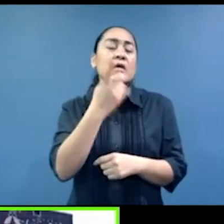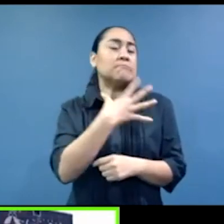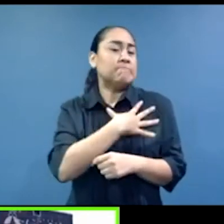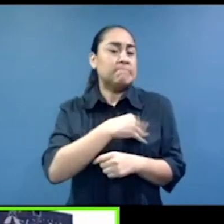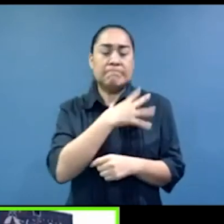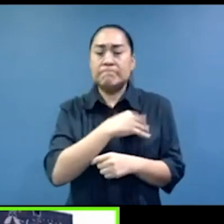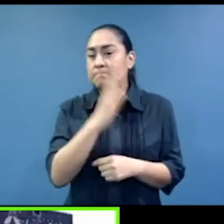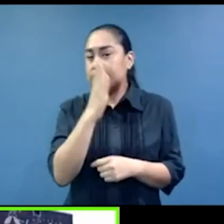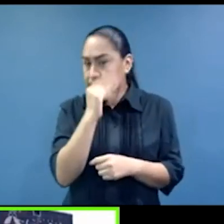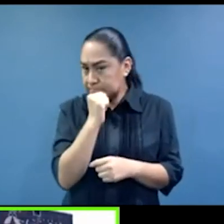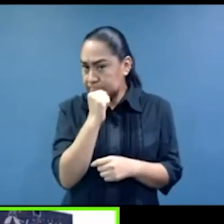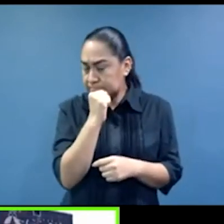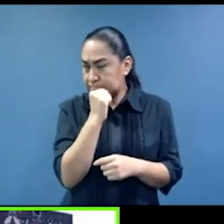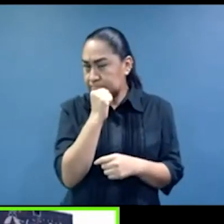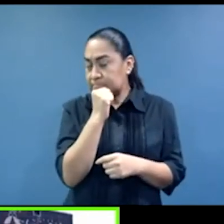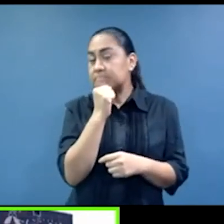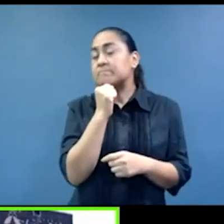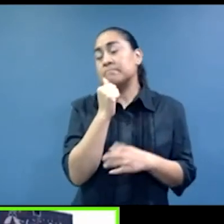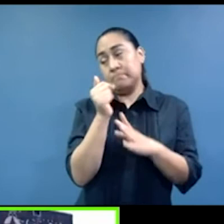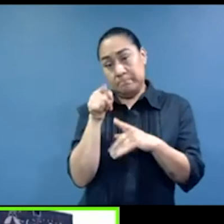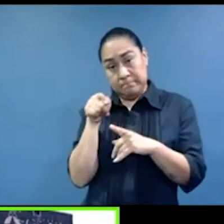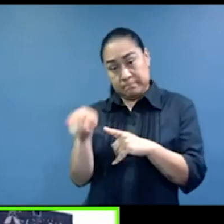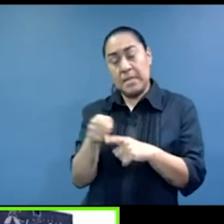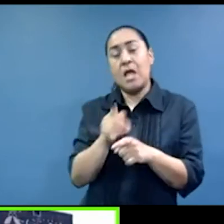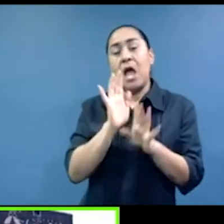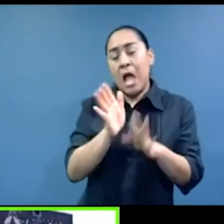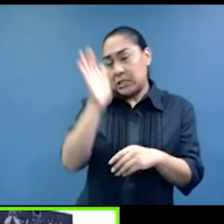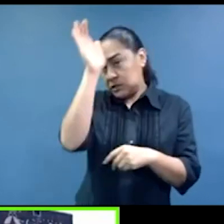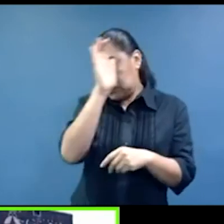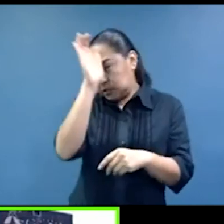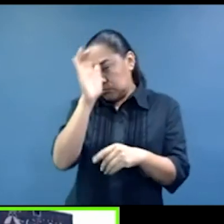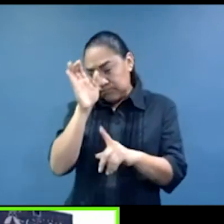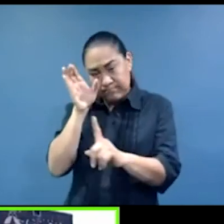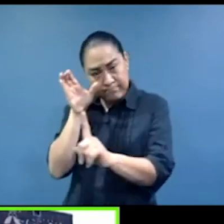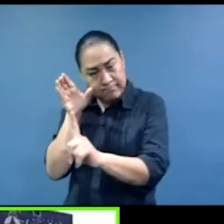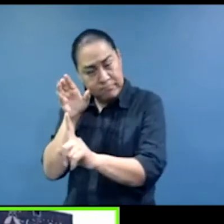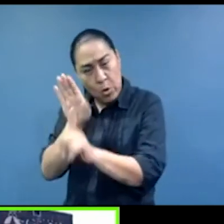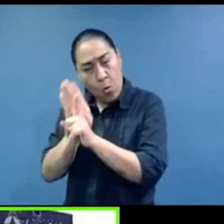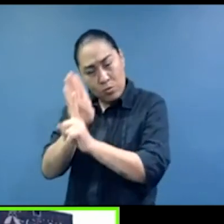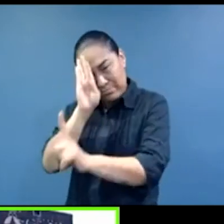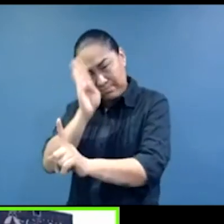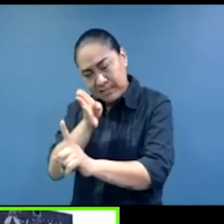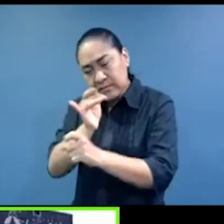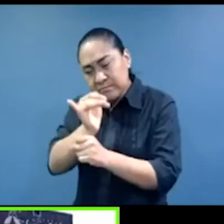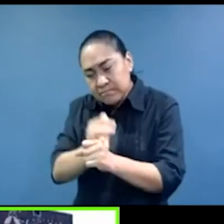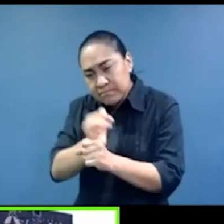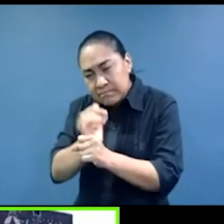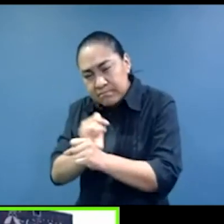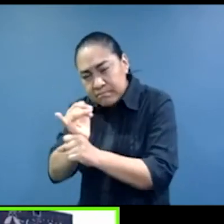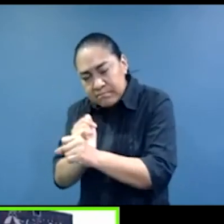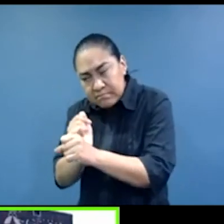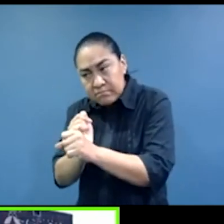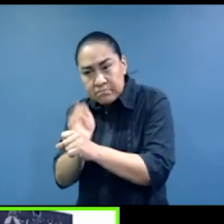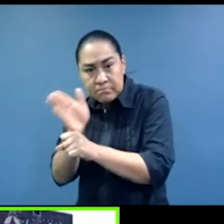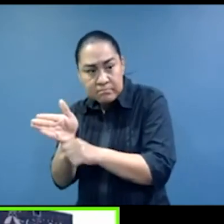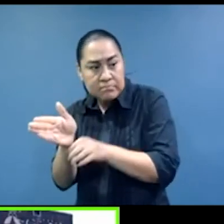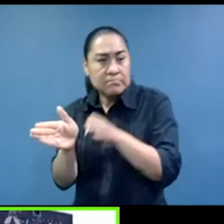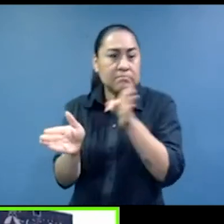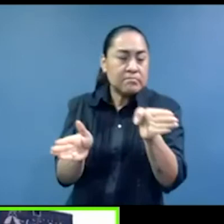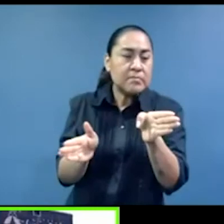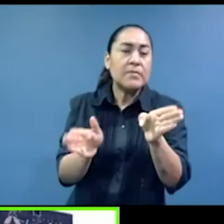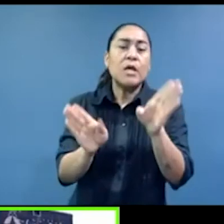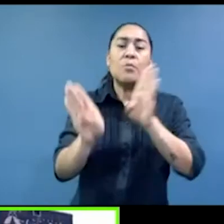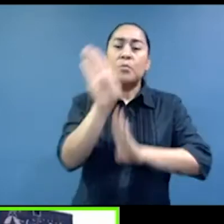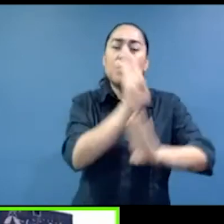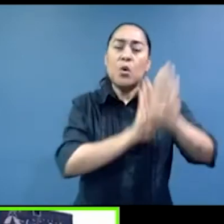Desde el tema de la investigación científica en el área, desde el tema de la bioética, aunque existen